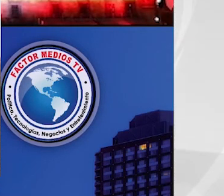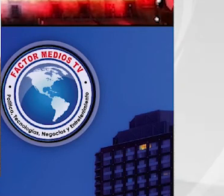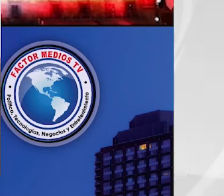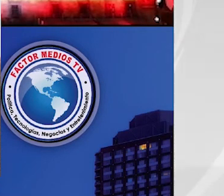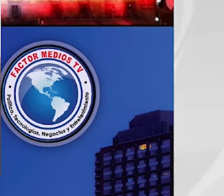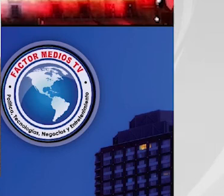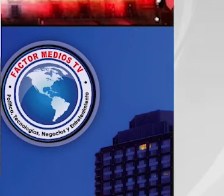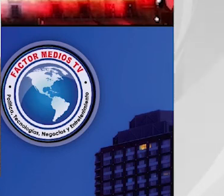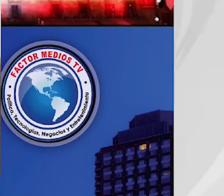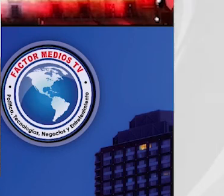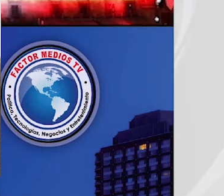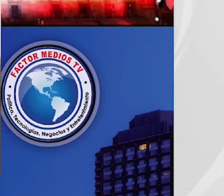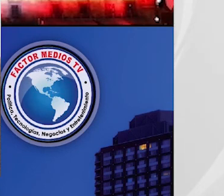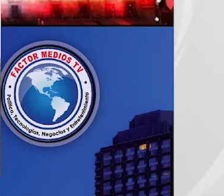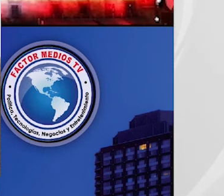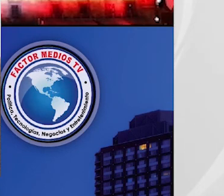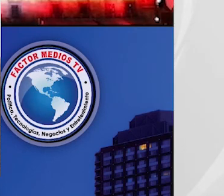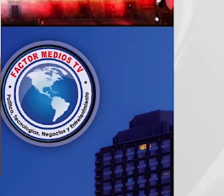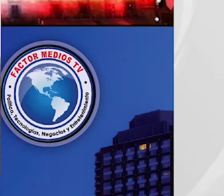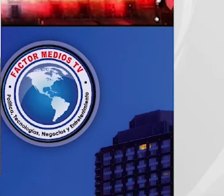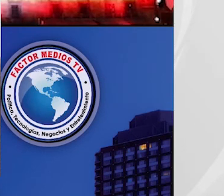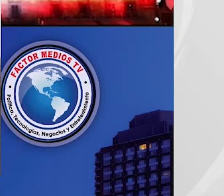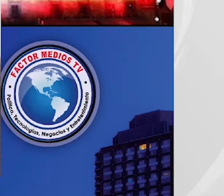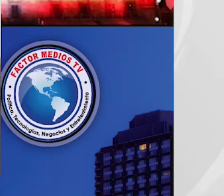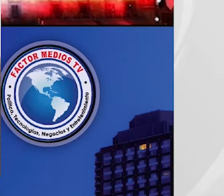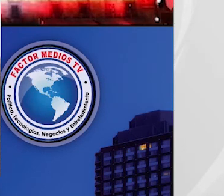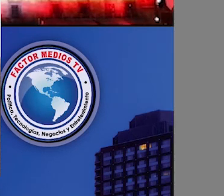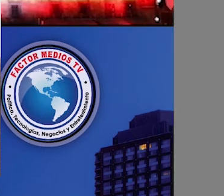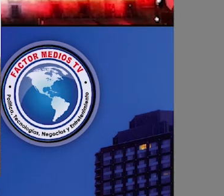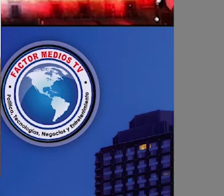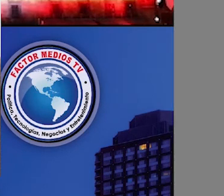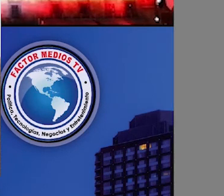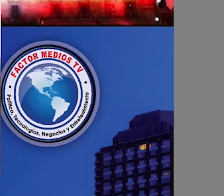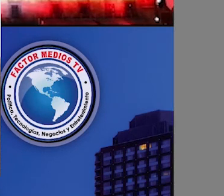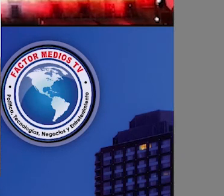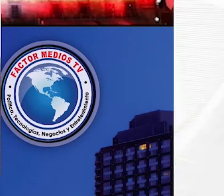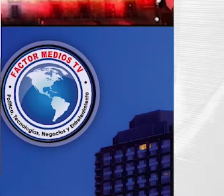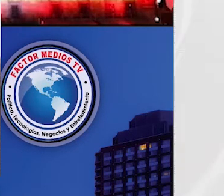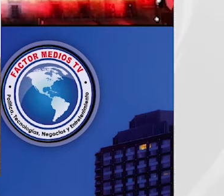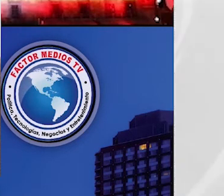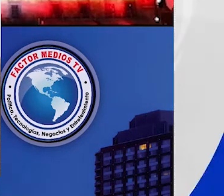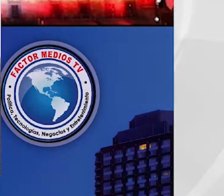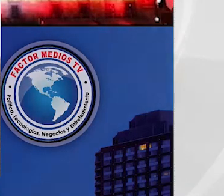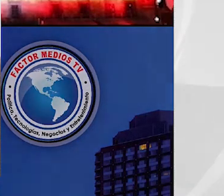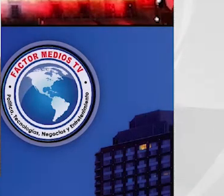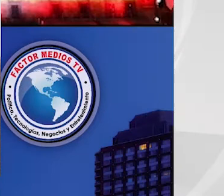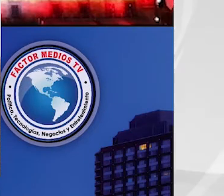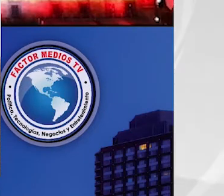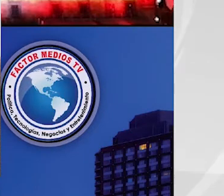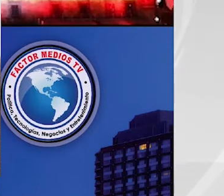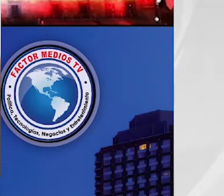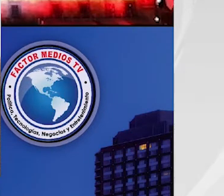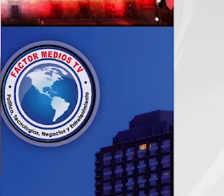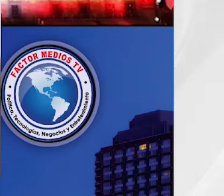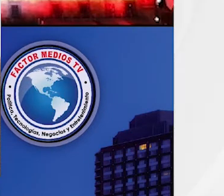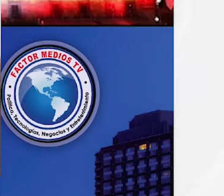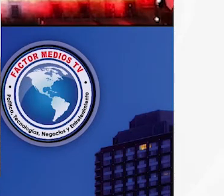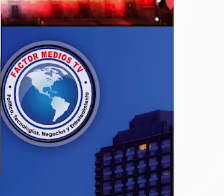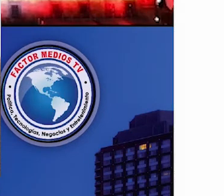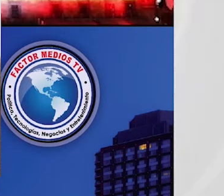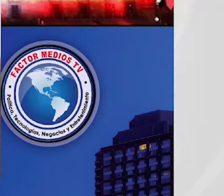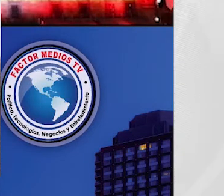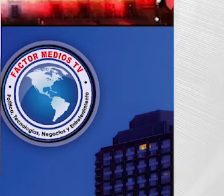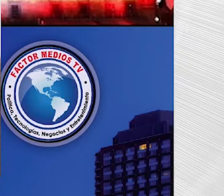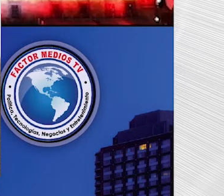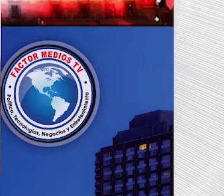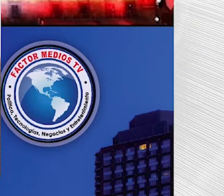información, además de la libertad de expresión. Síganme en el Facebook, suscríbanse aquí en nuestro canal de